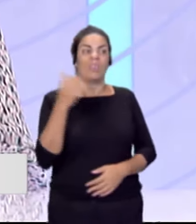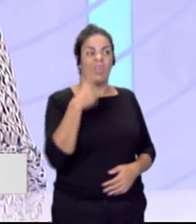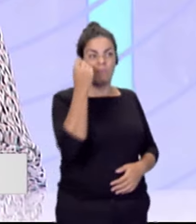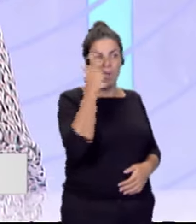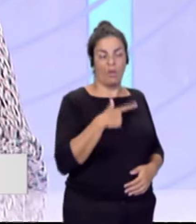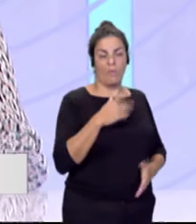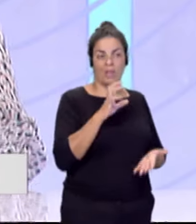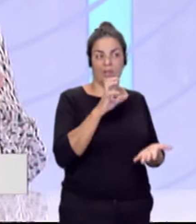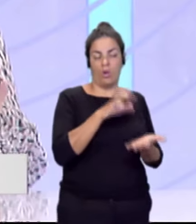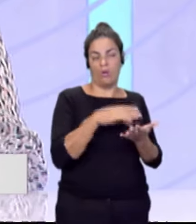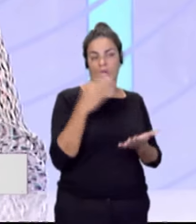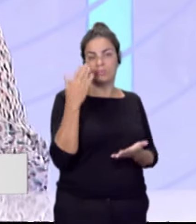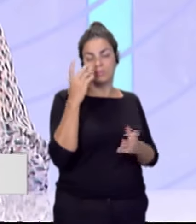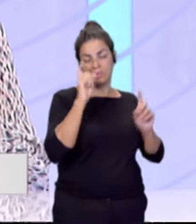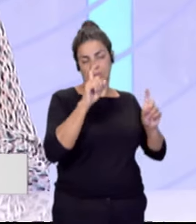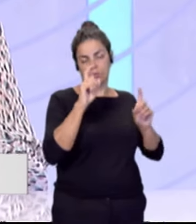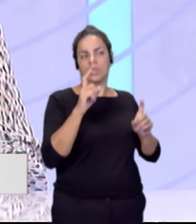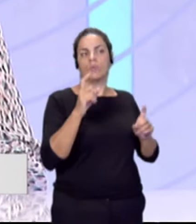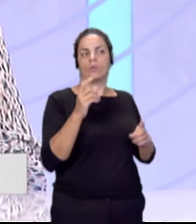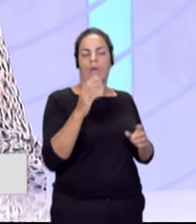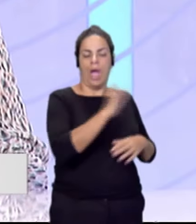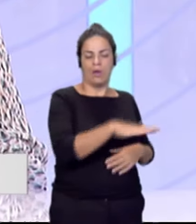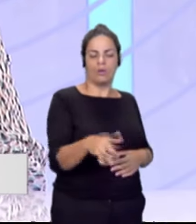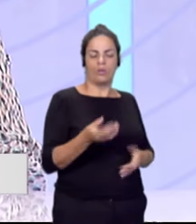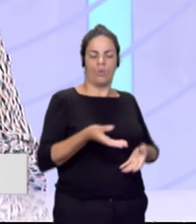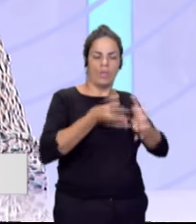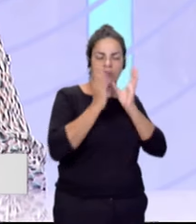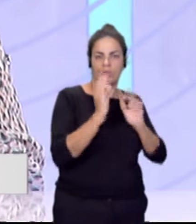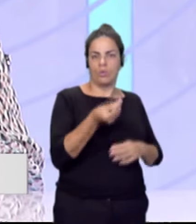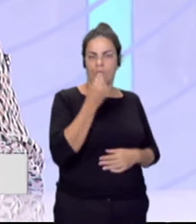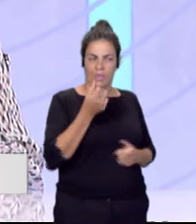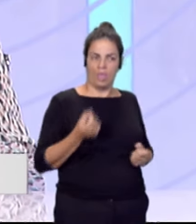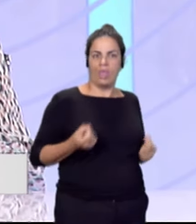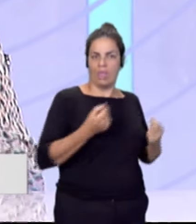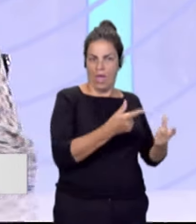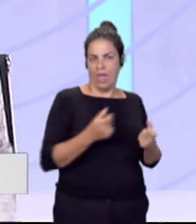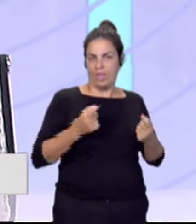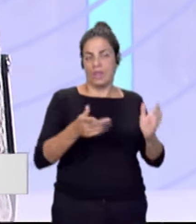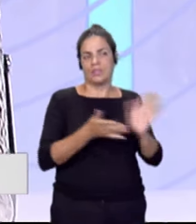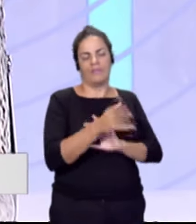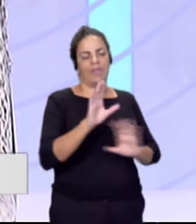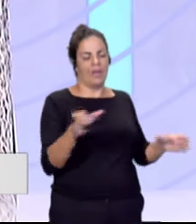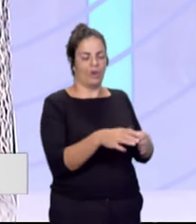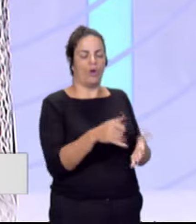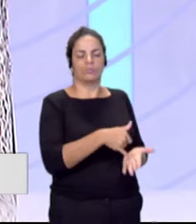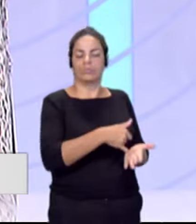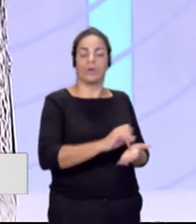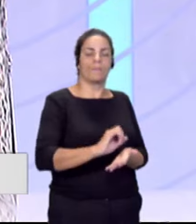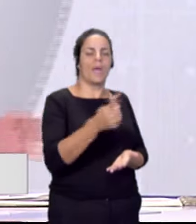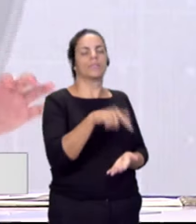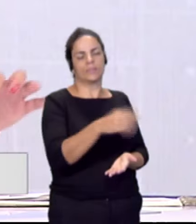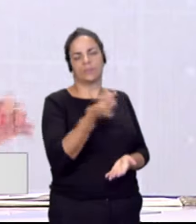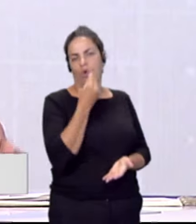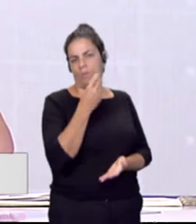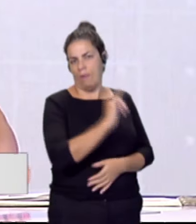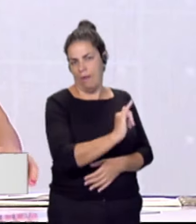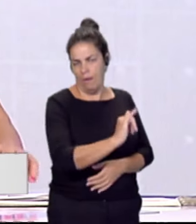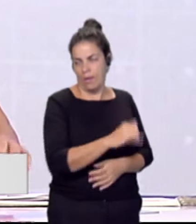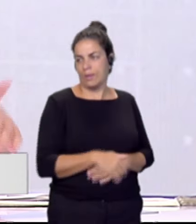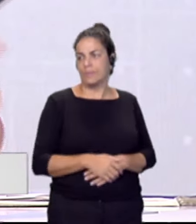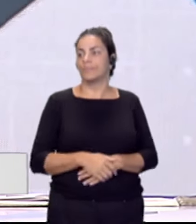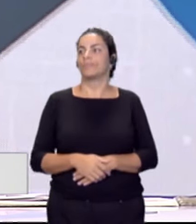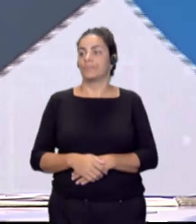de los niños, que por lo menos la parte más sensible, más vulnerable, come. Y vamos a volver a este punto